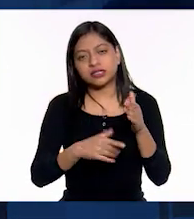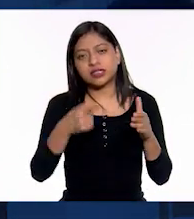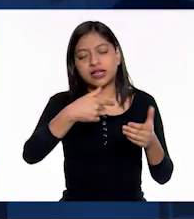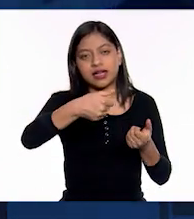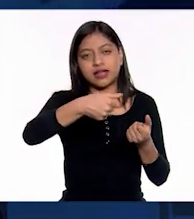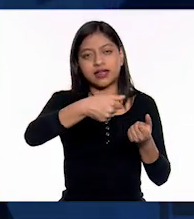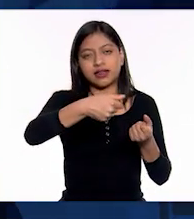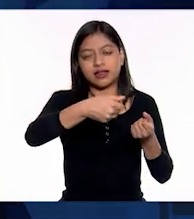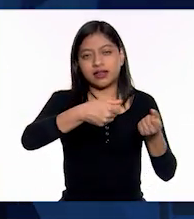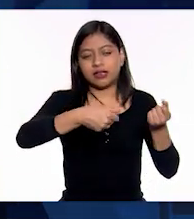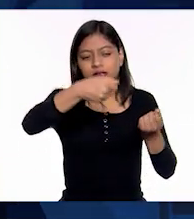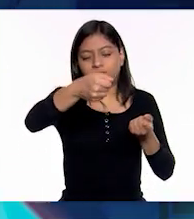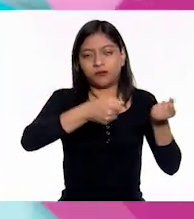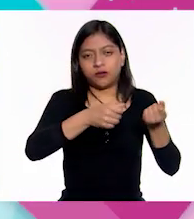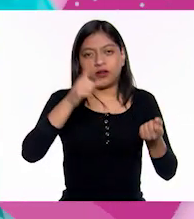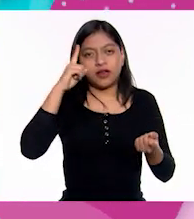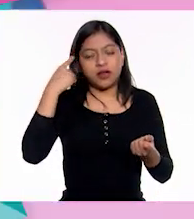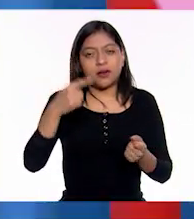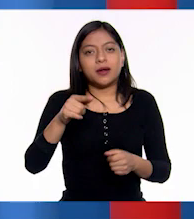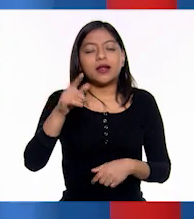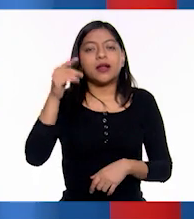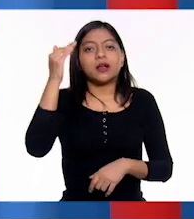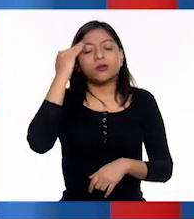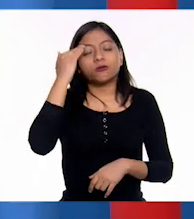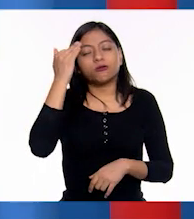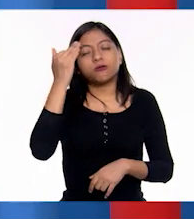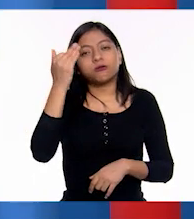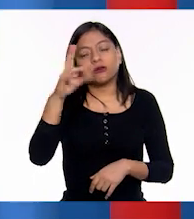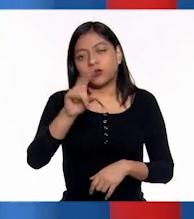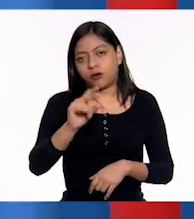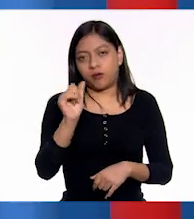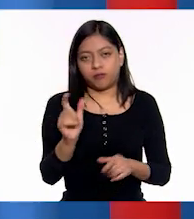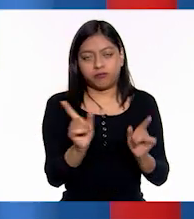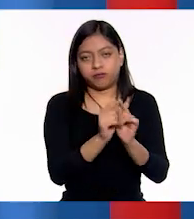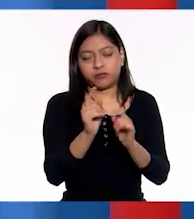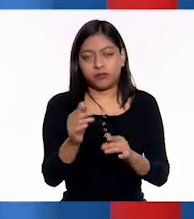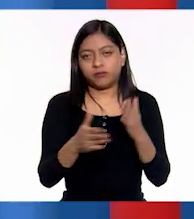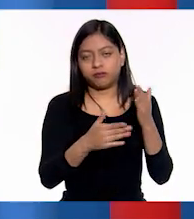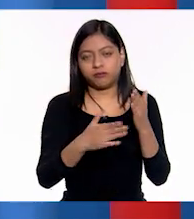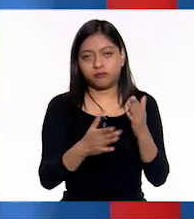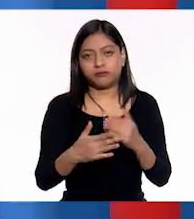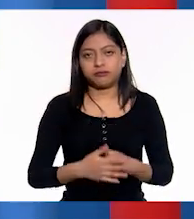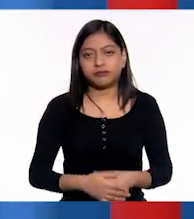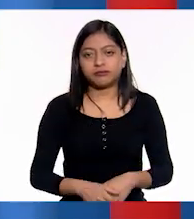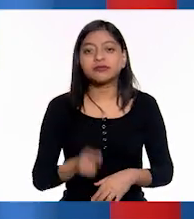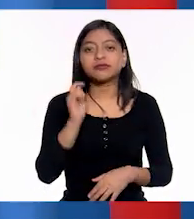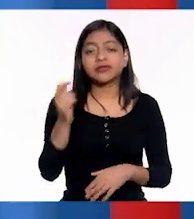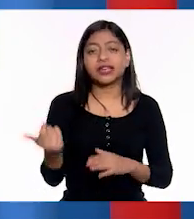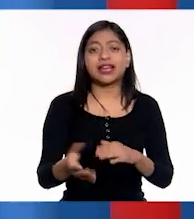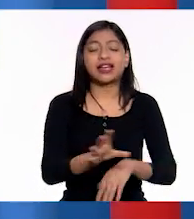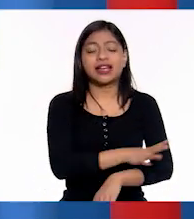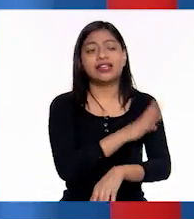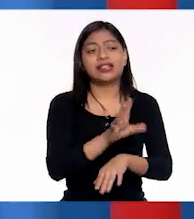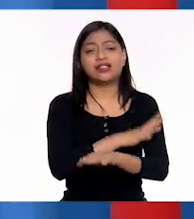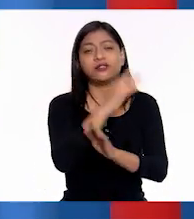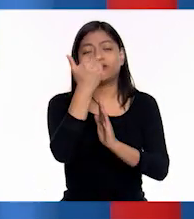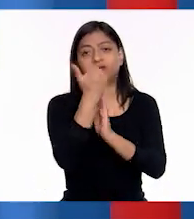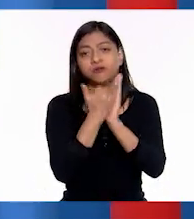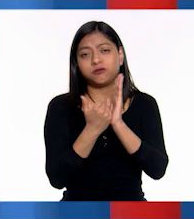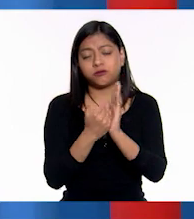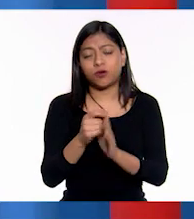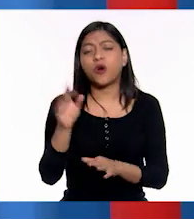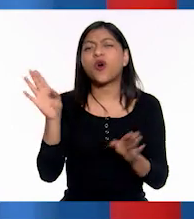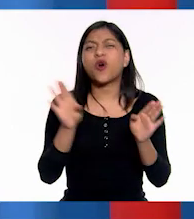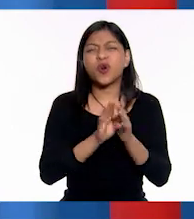de cocción a la mitad. Gracias. El uso y el consumo de electricidad se mide en